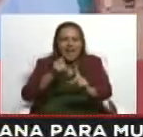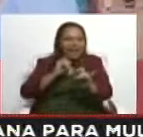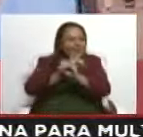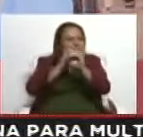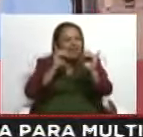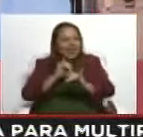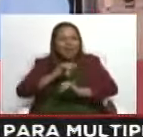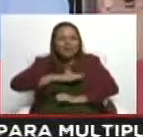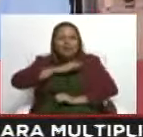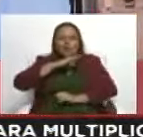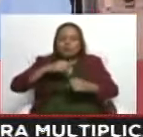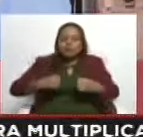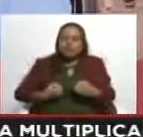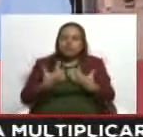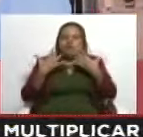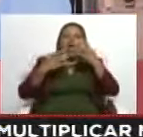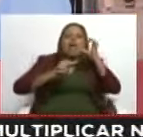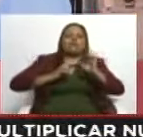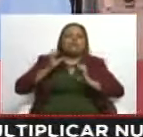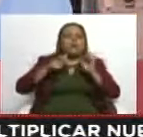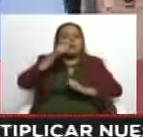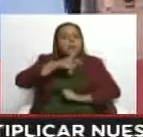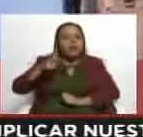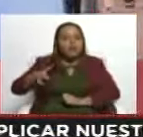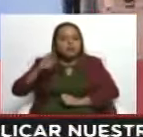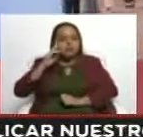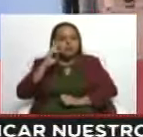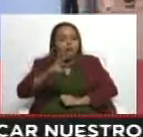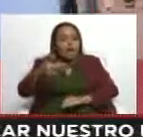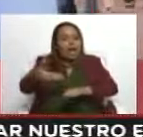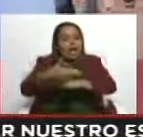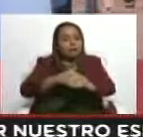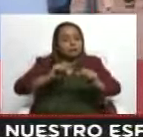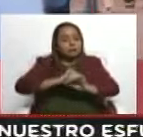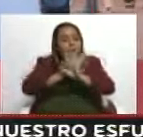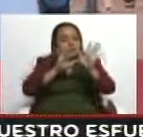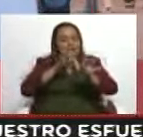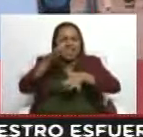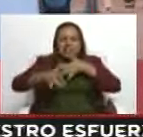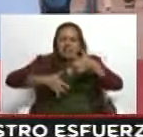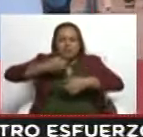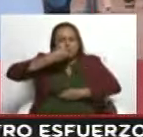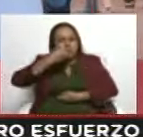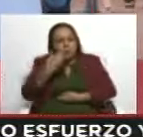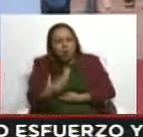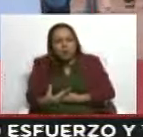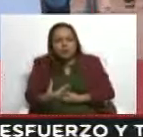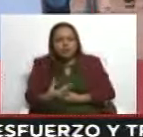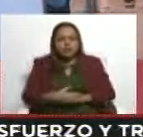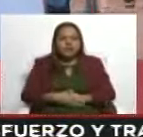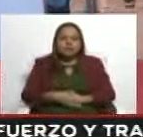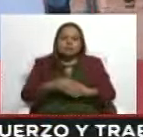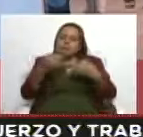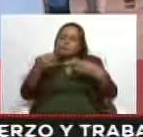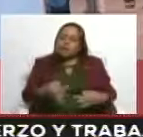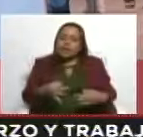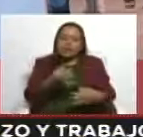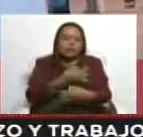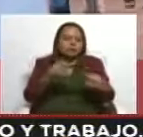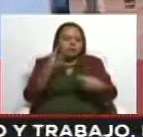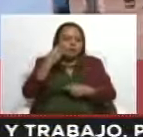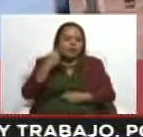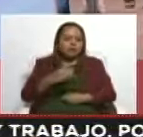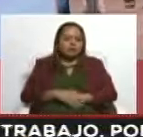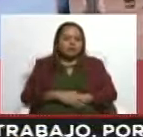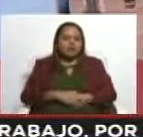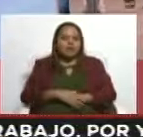estaba lleno de la energía que tenía ese público, que lo vivimos desde temprano. Un acto muy bonito y de verdad que fue una tremenda experiencia.